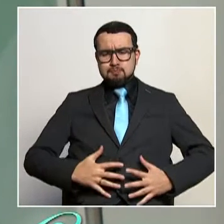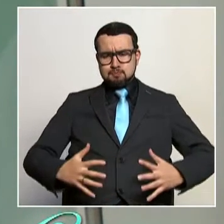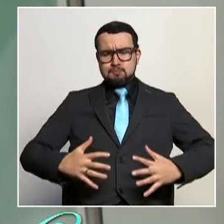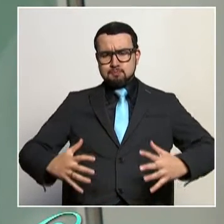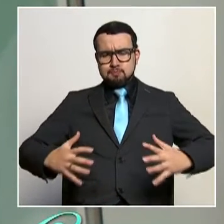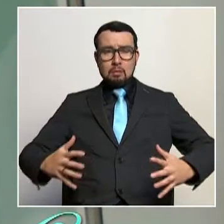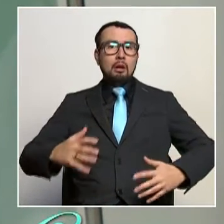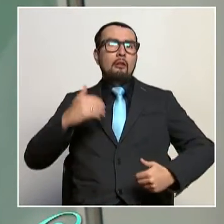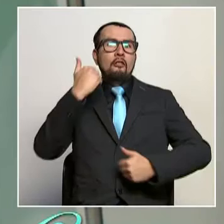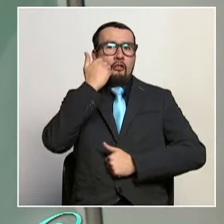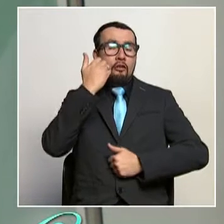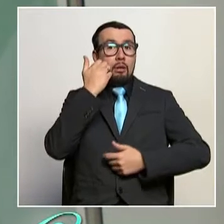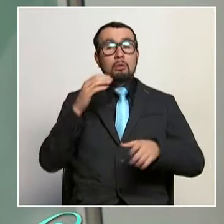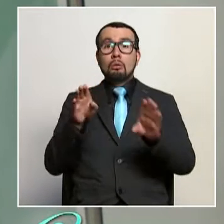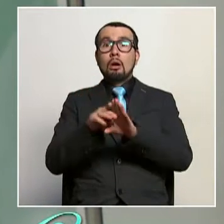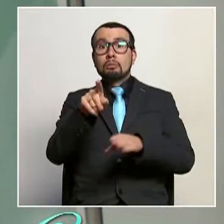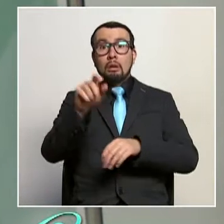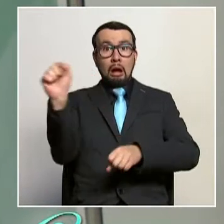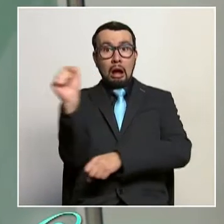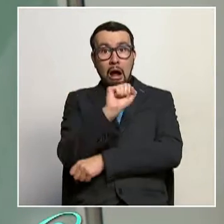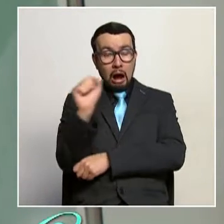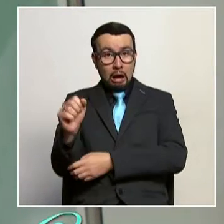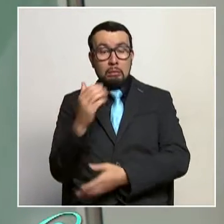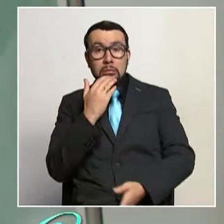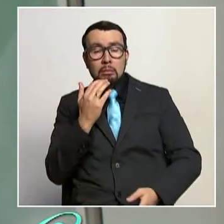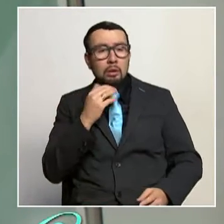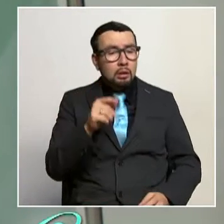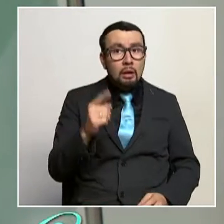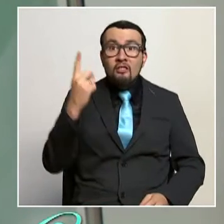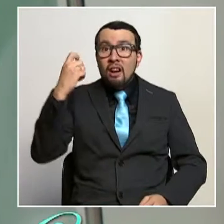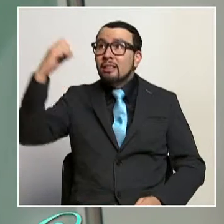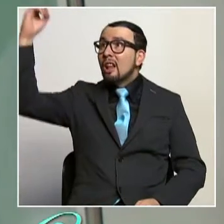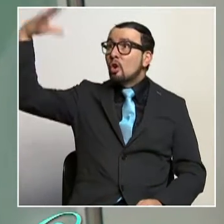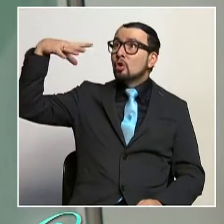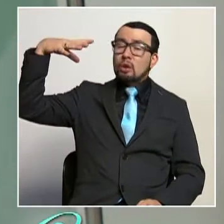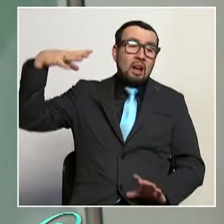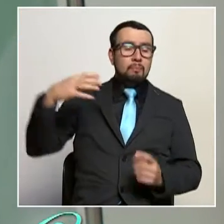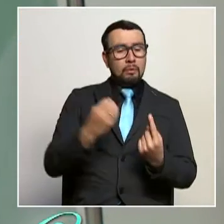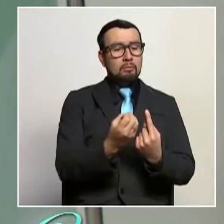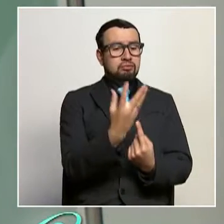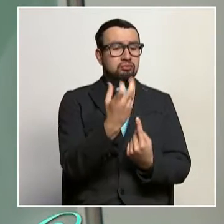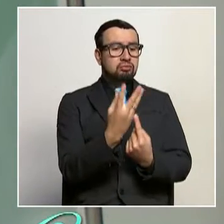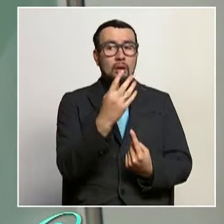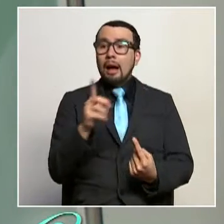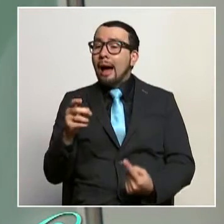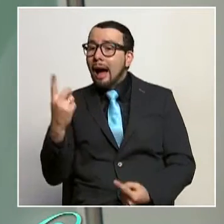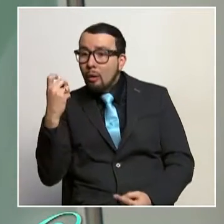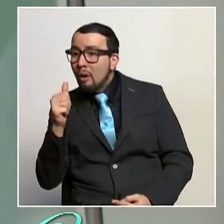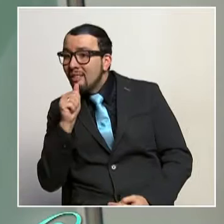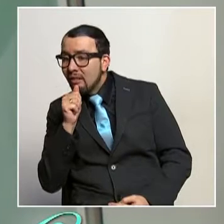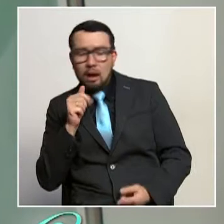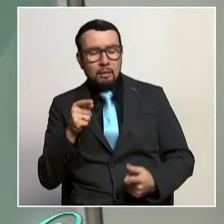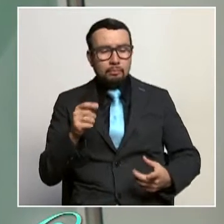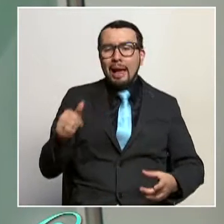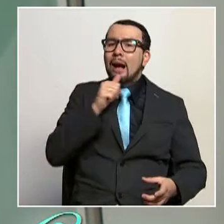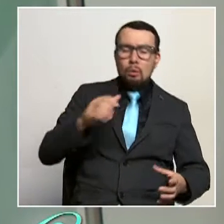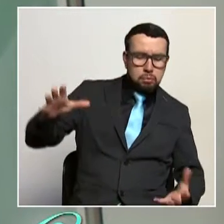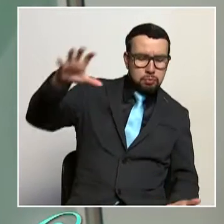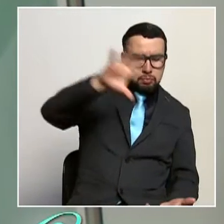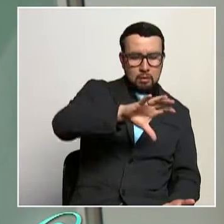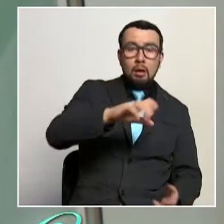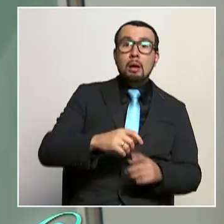se friega. Es como en su casa. Usted cuando en su casa falta la luz, pues usted prende una velita, falta el agua, pues recoge el agua. Pero si